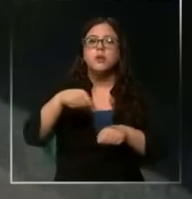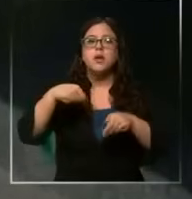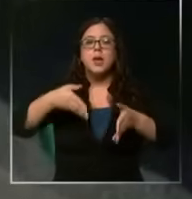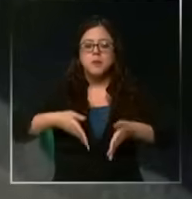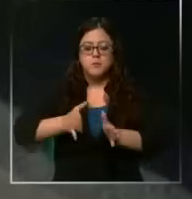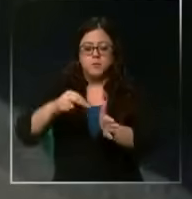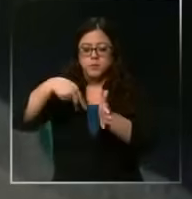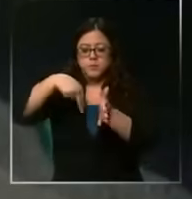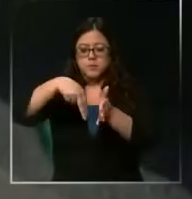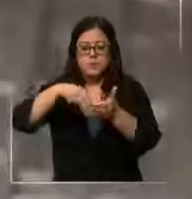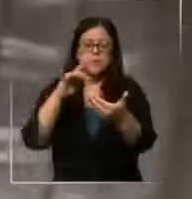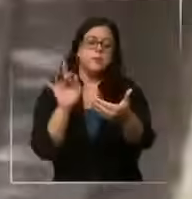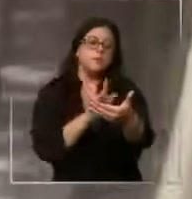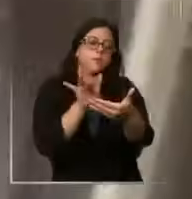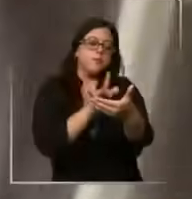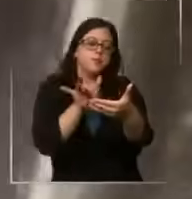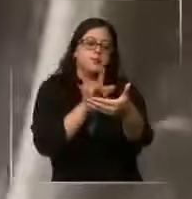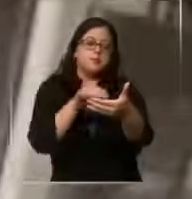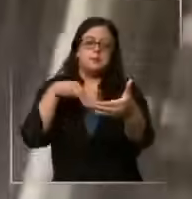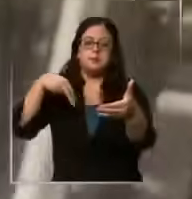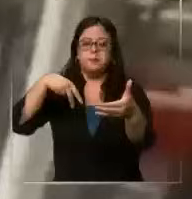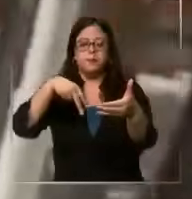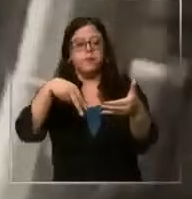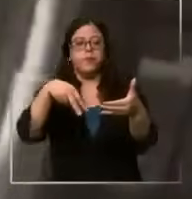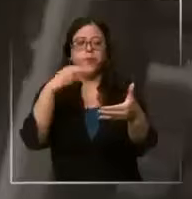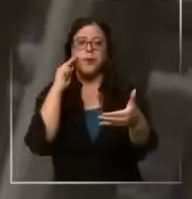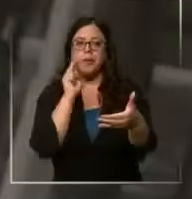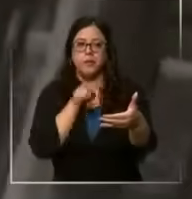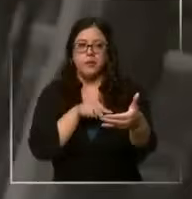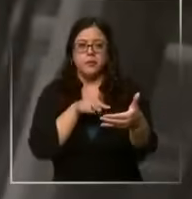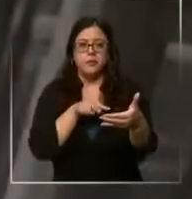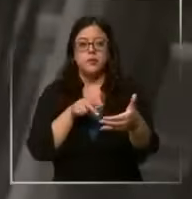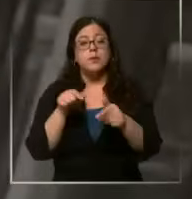por las veredas con el celular en sus manos. Tiene